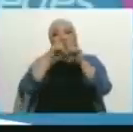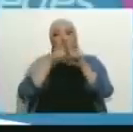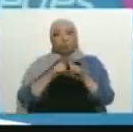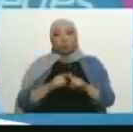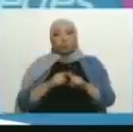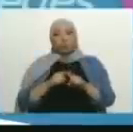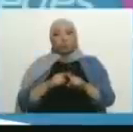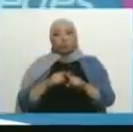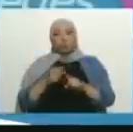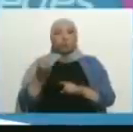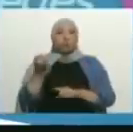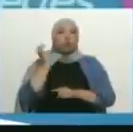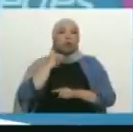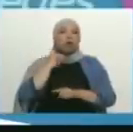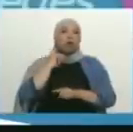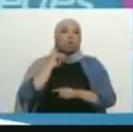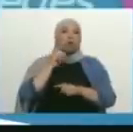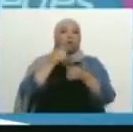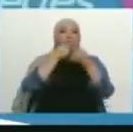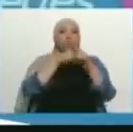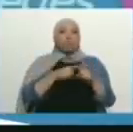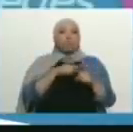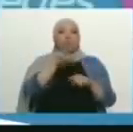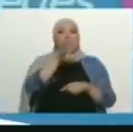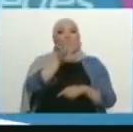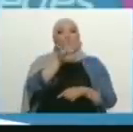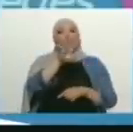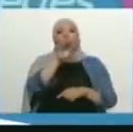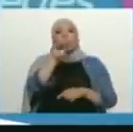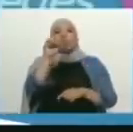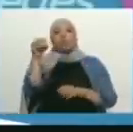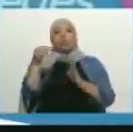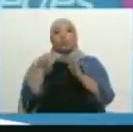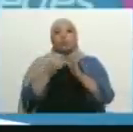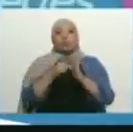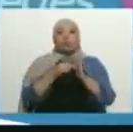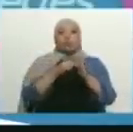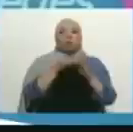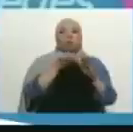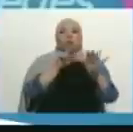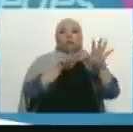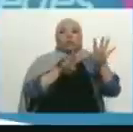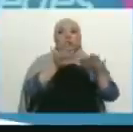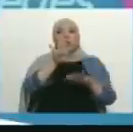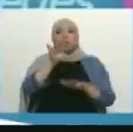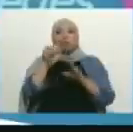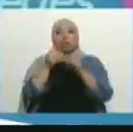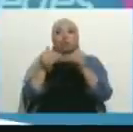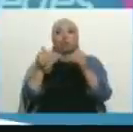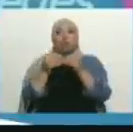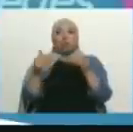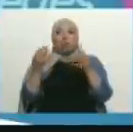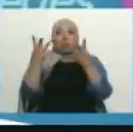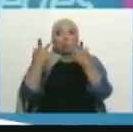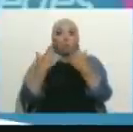le acaba. 400.000 barriles diarios por 75 dólares. ¿Cuánto te da?